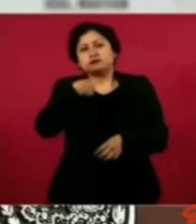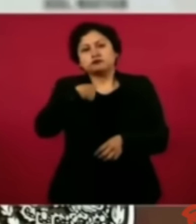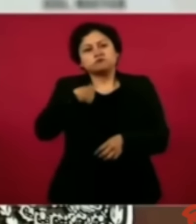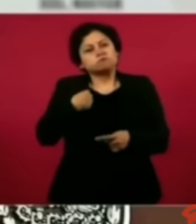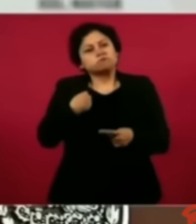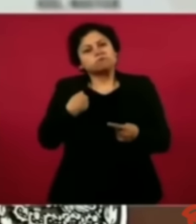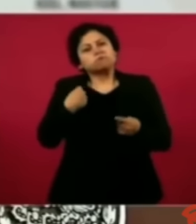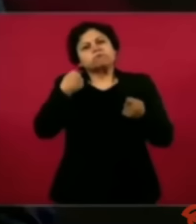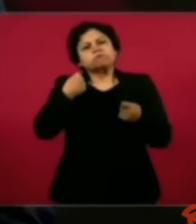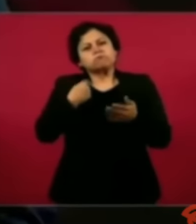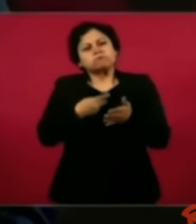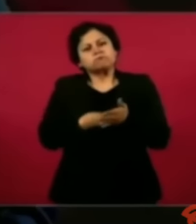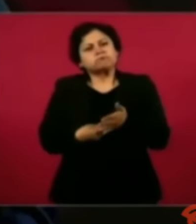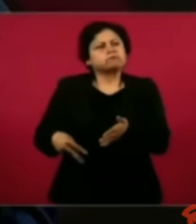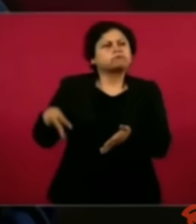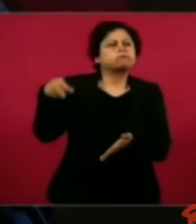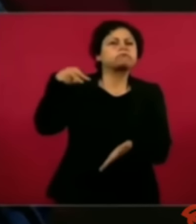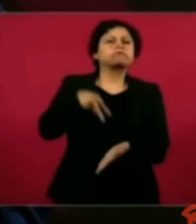y he seguido caminando.